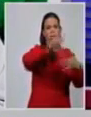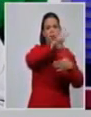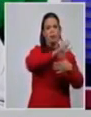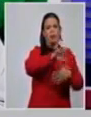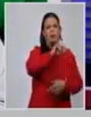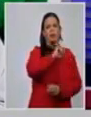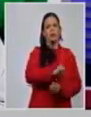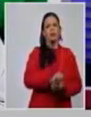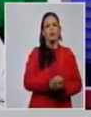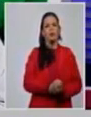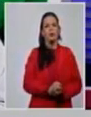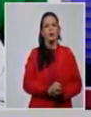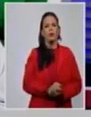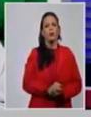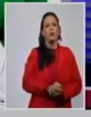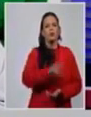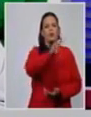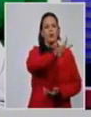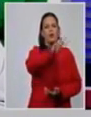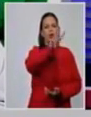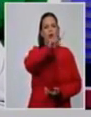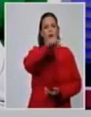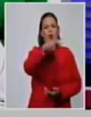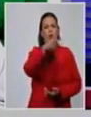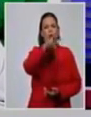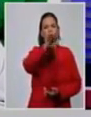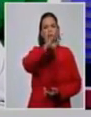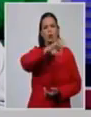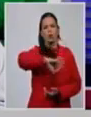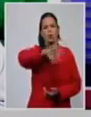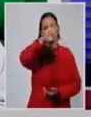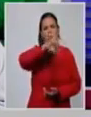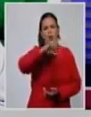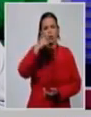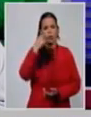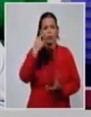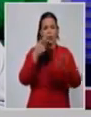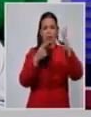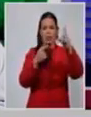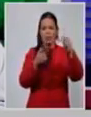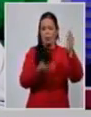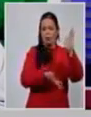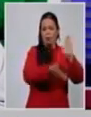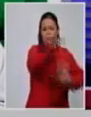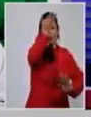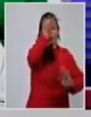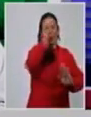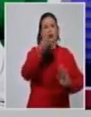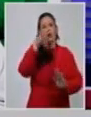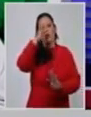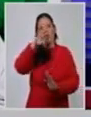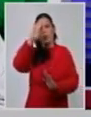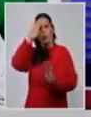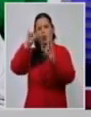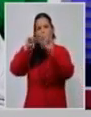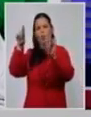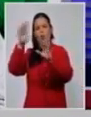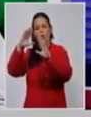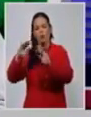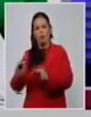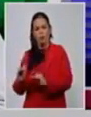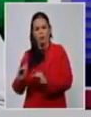2,28%, pues son tasas muy superiores a la de Cuba. Las 2 personas que se evacuaron, los